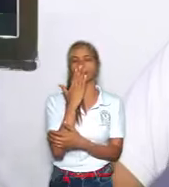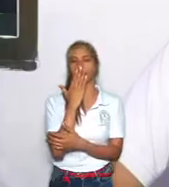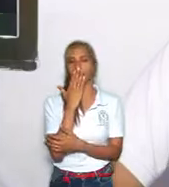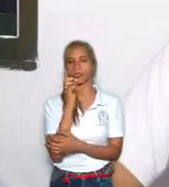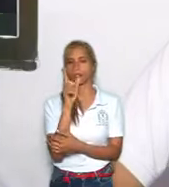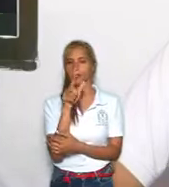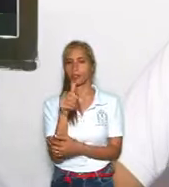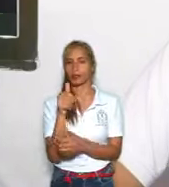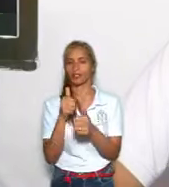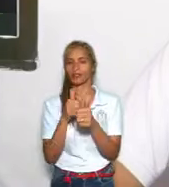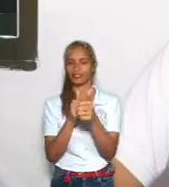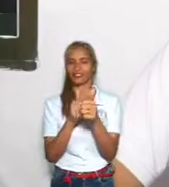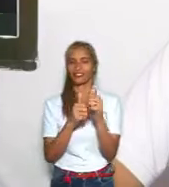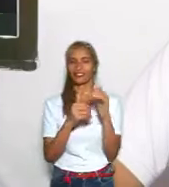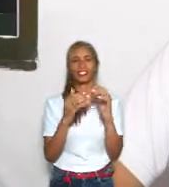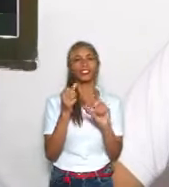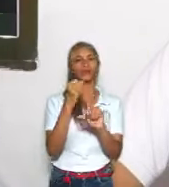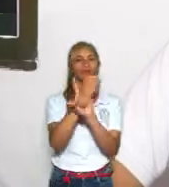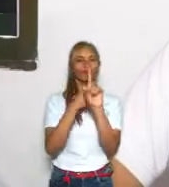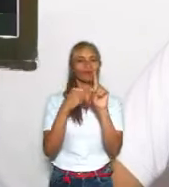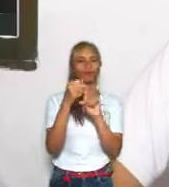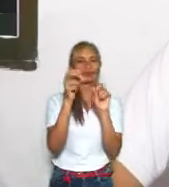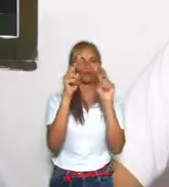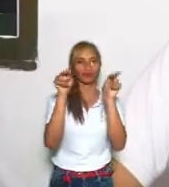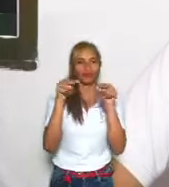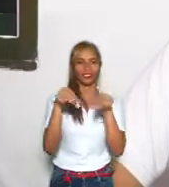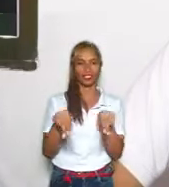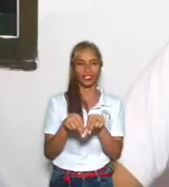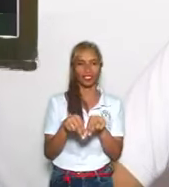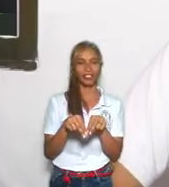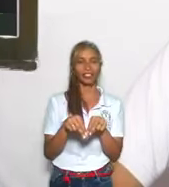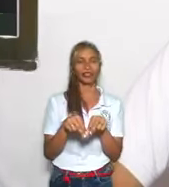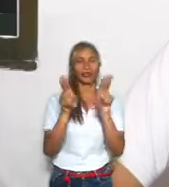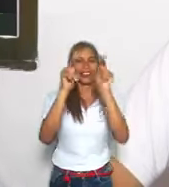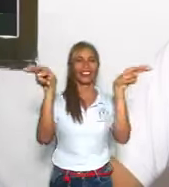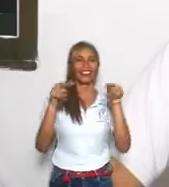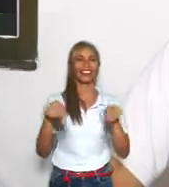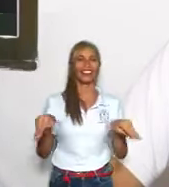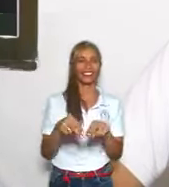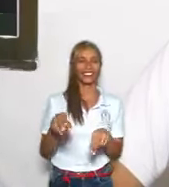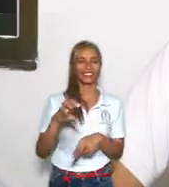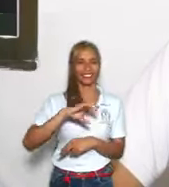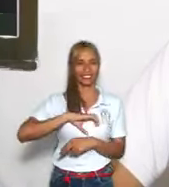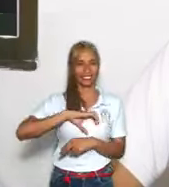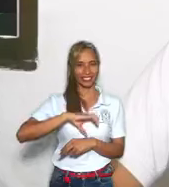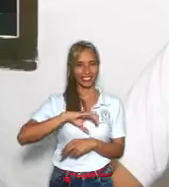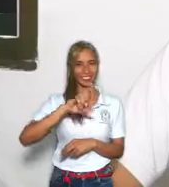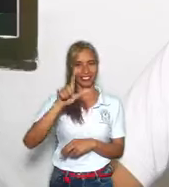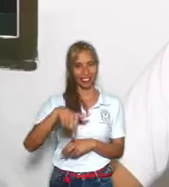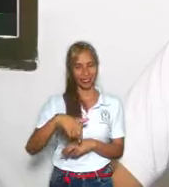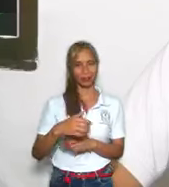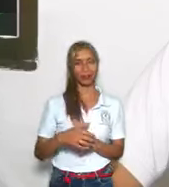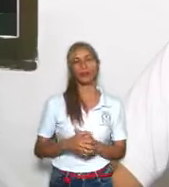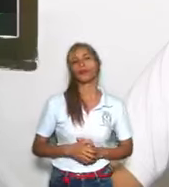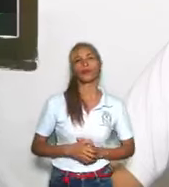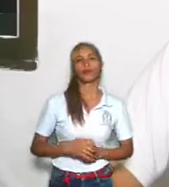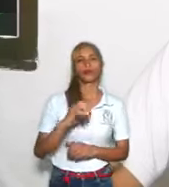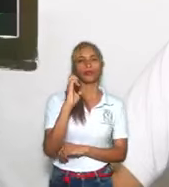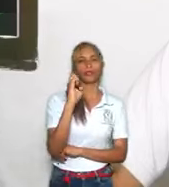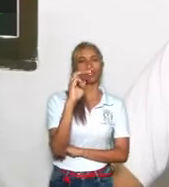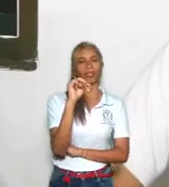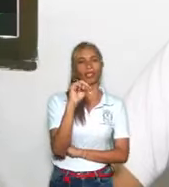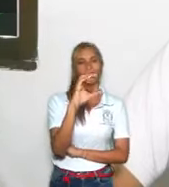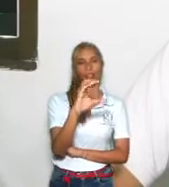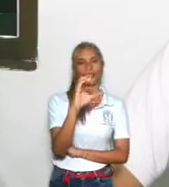las redes sociales, tanto de la alcaldía como de ENCA. Durante esta mañana recuerden que vamos a estar hablando de todas las novedades en materia de